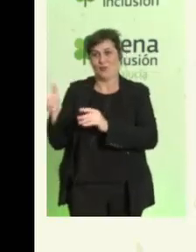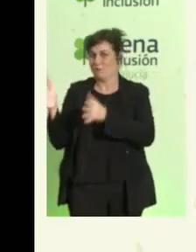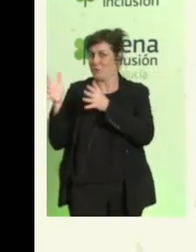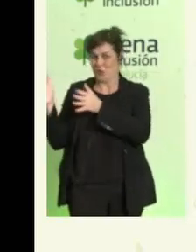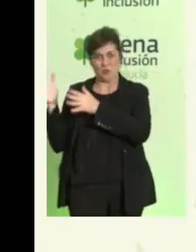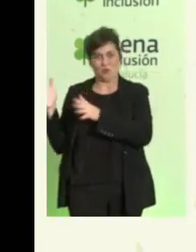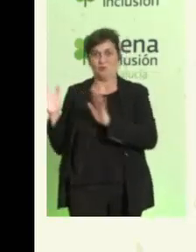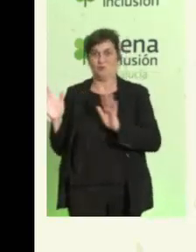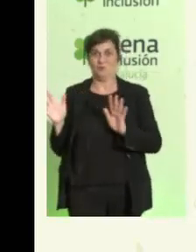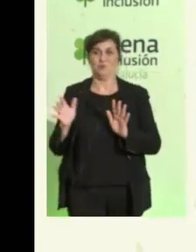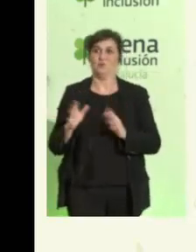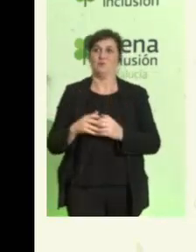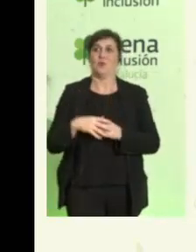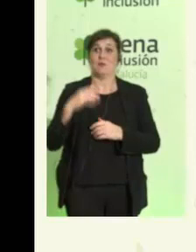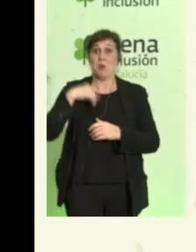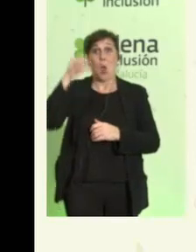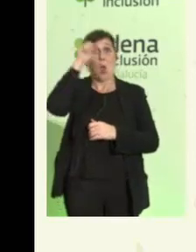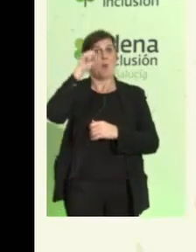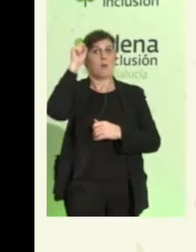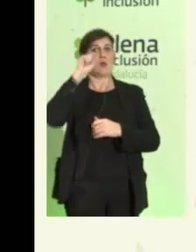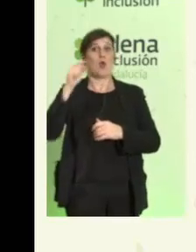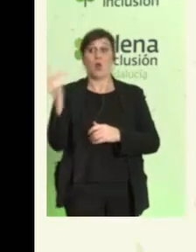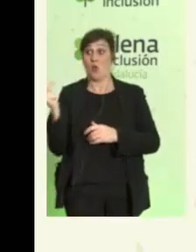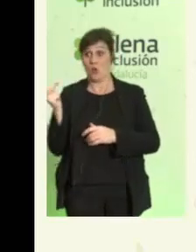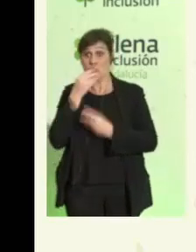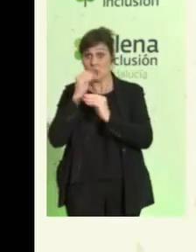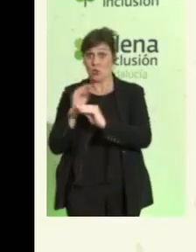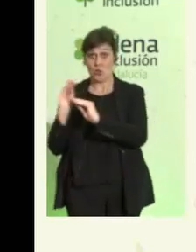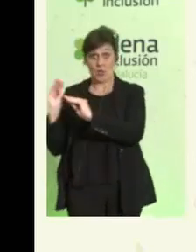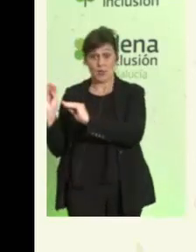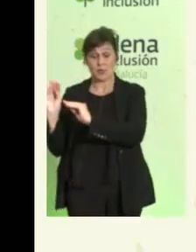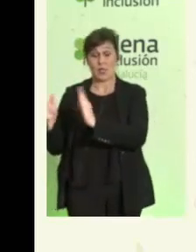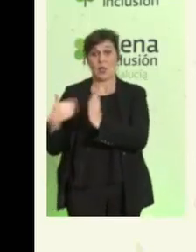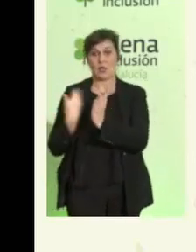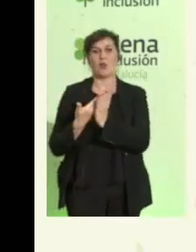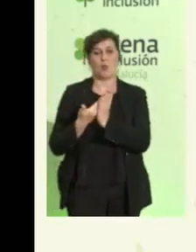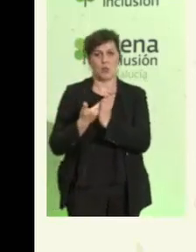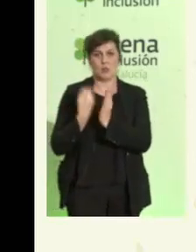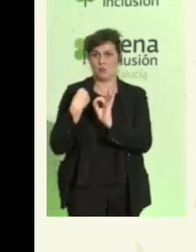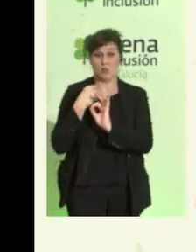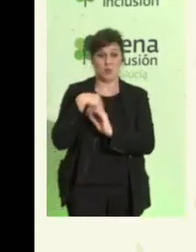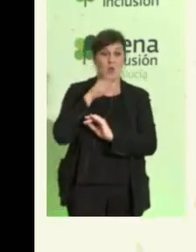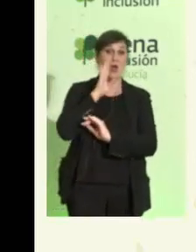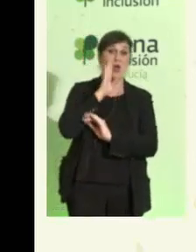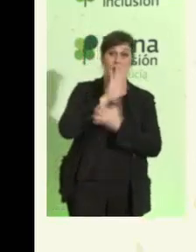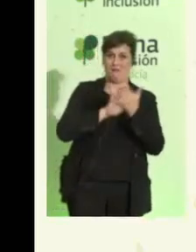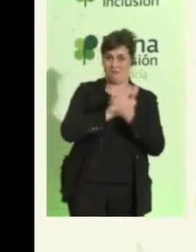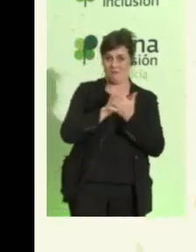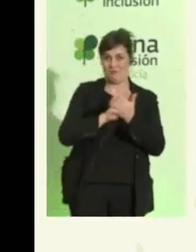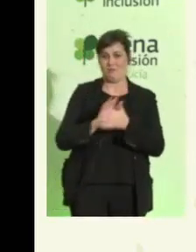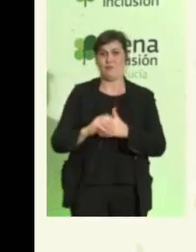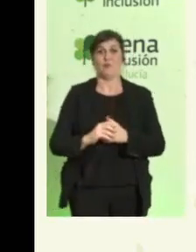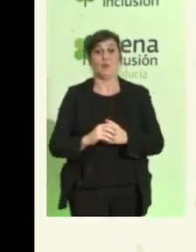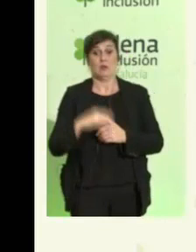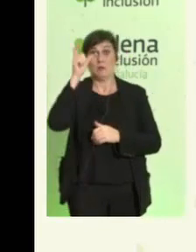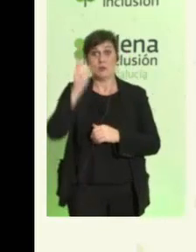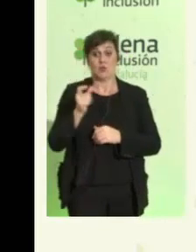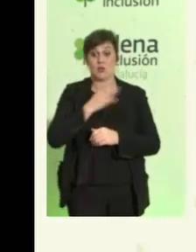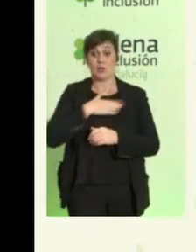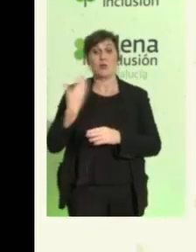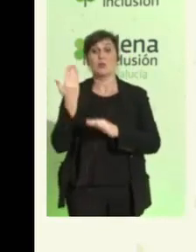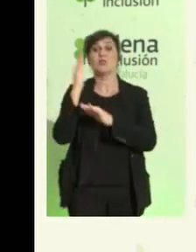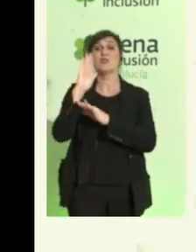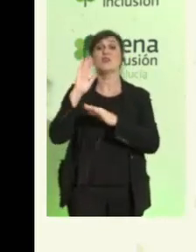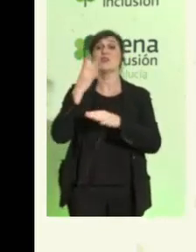opinión, realmente demuestran de lo que estoy hablando aquí. La persona que quiero